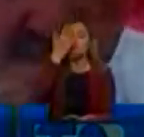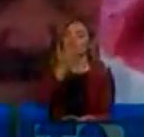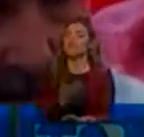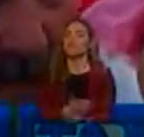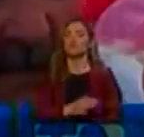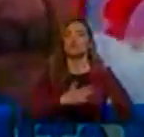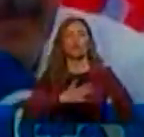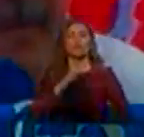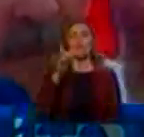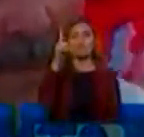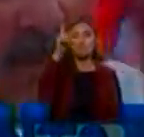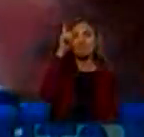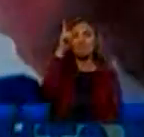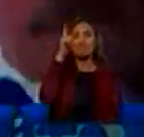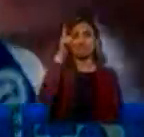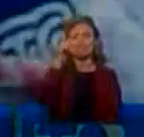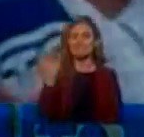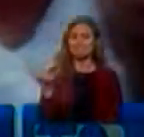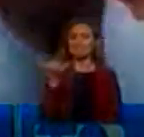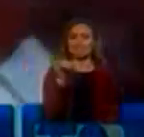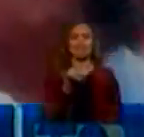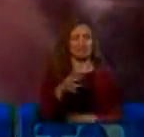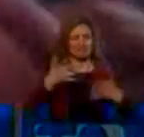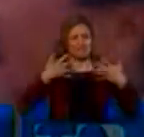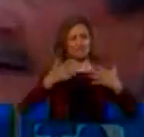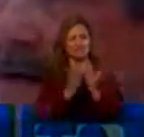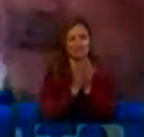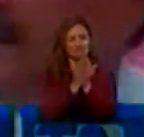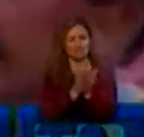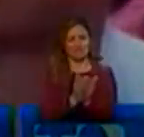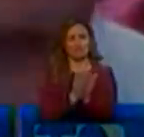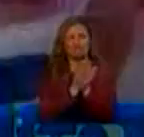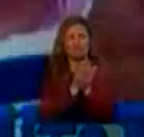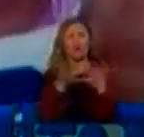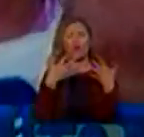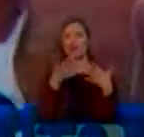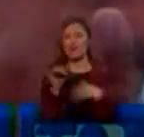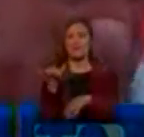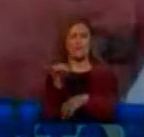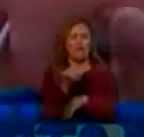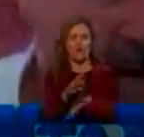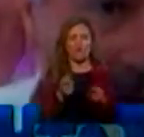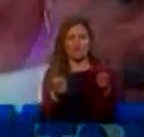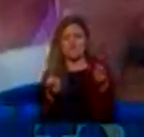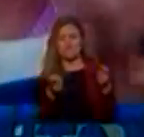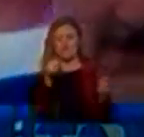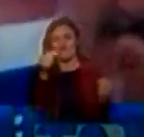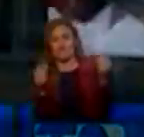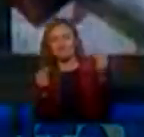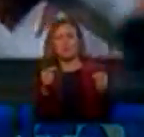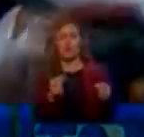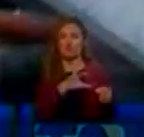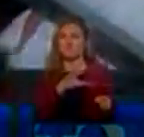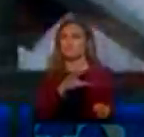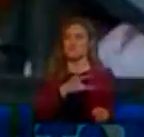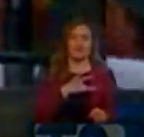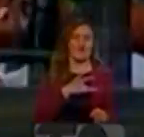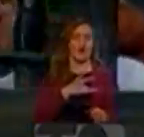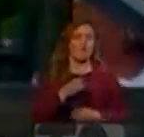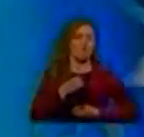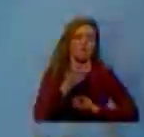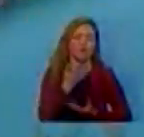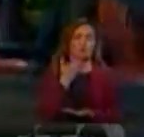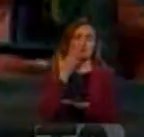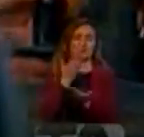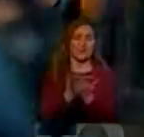el capitán de esta nave capitana de la flota de la patria, que es Guayaquil. De manera que lo que vengo a decirles es gracias. El alcalde se subió, el